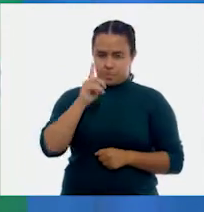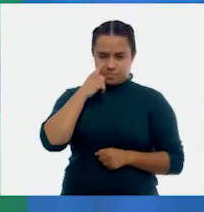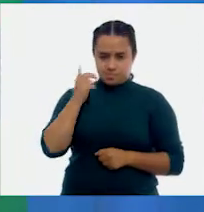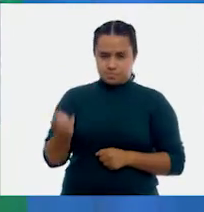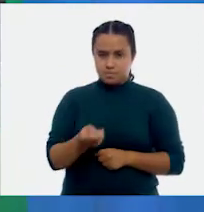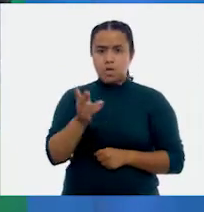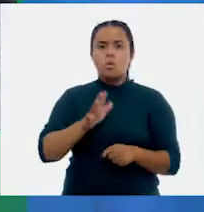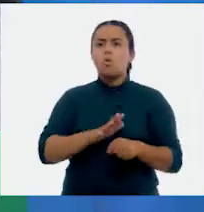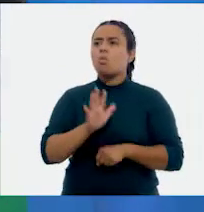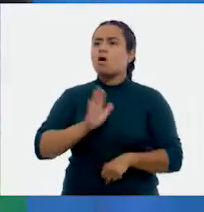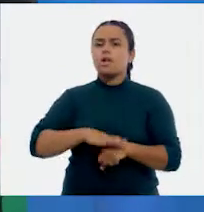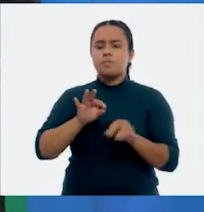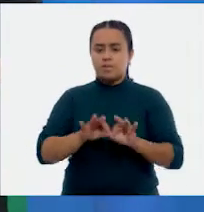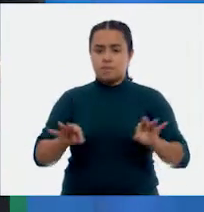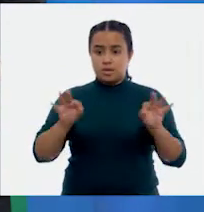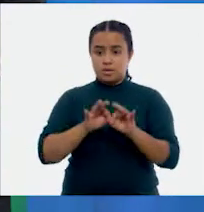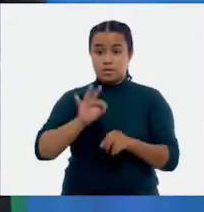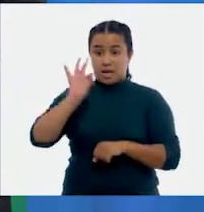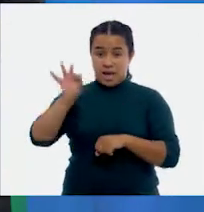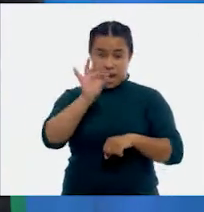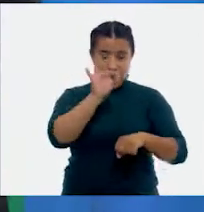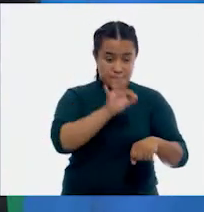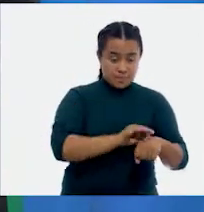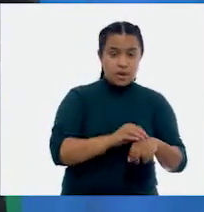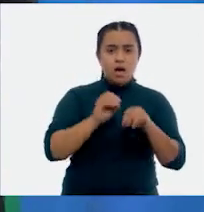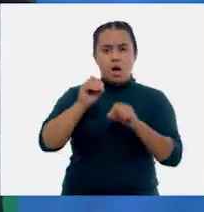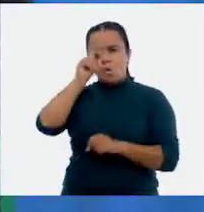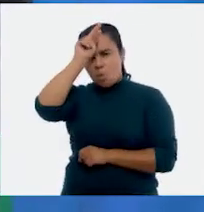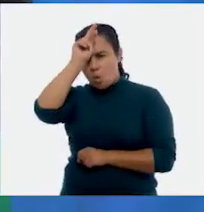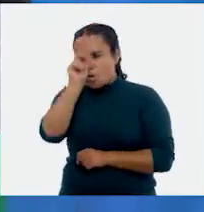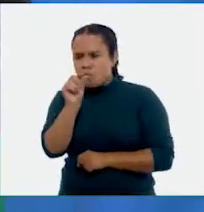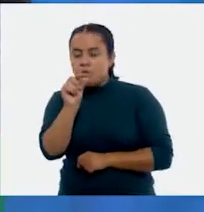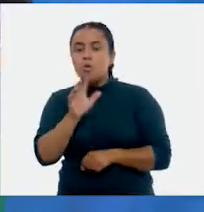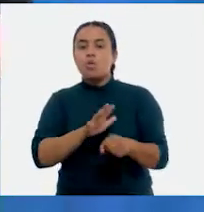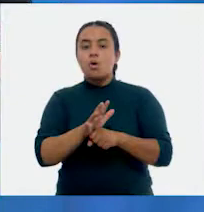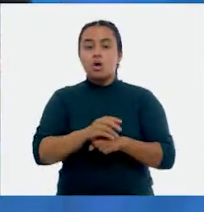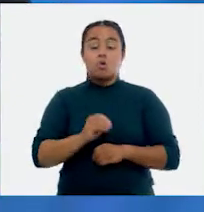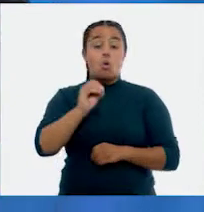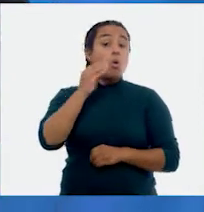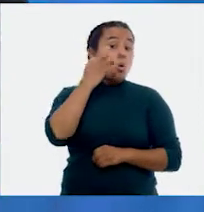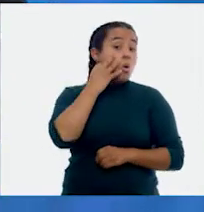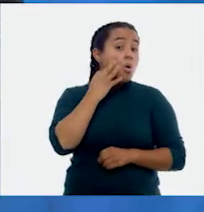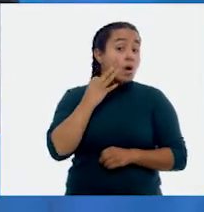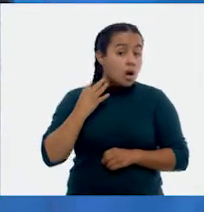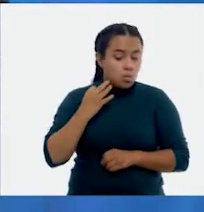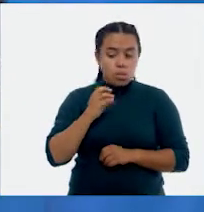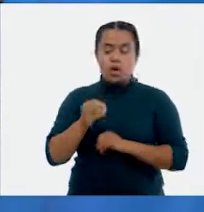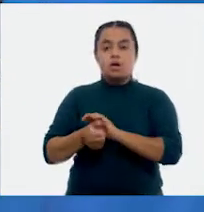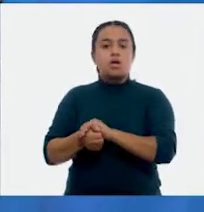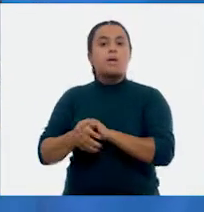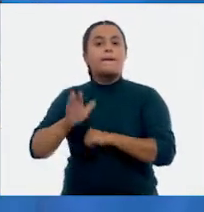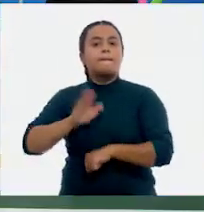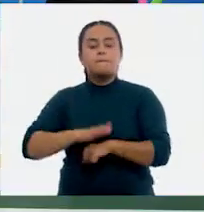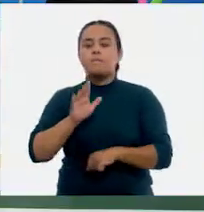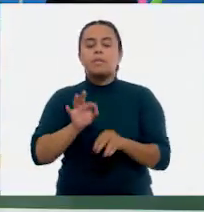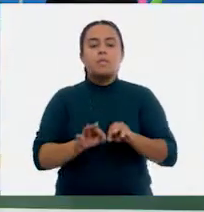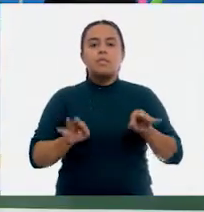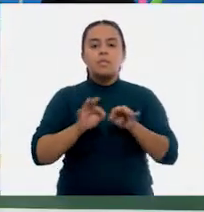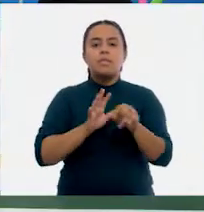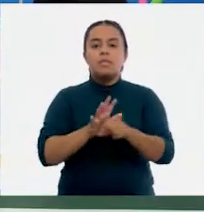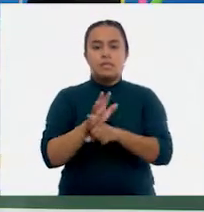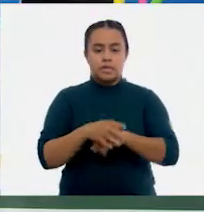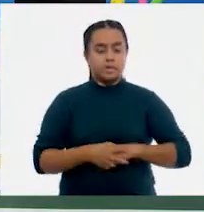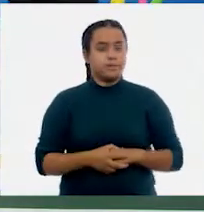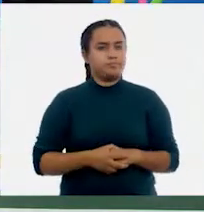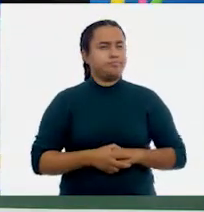importante como especie? ¿Una abeja o una hormiga? ¿O un jaguar o una tortuga?